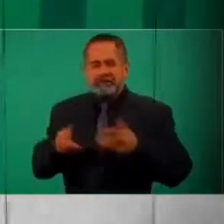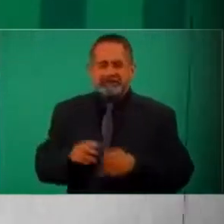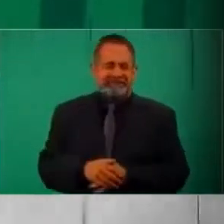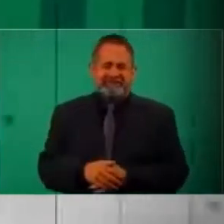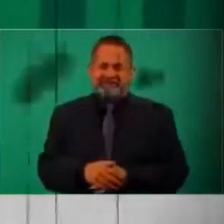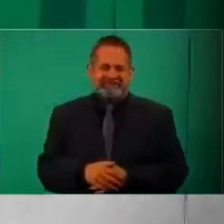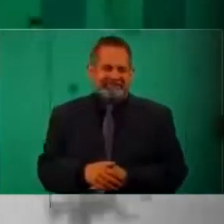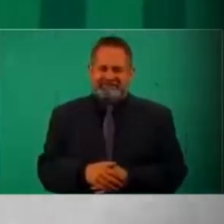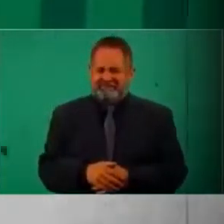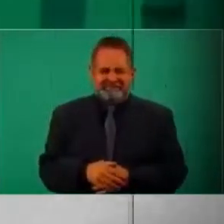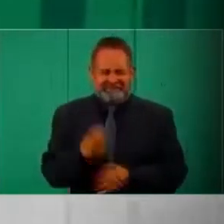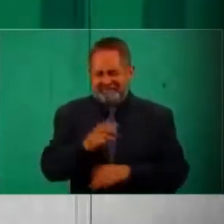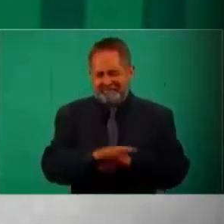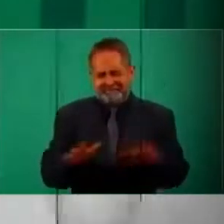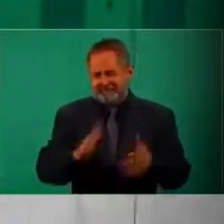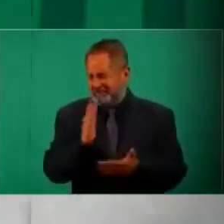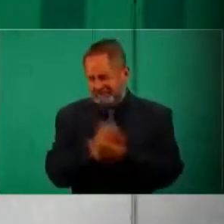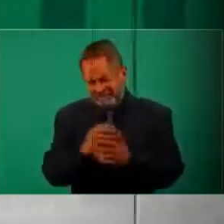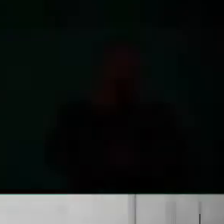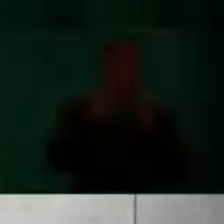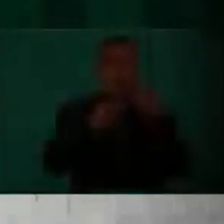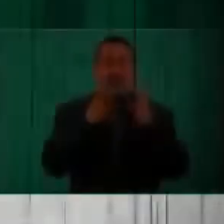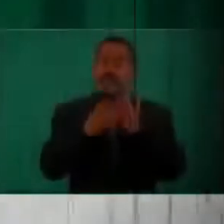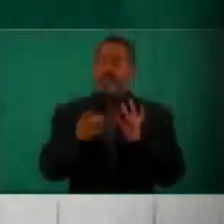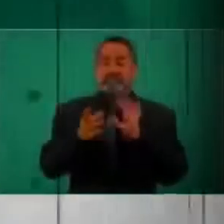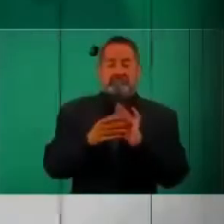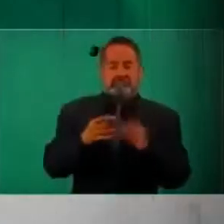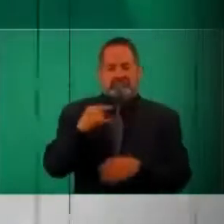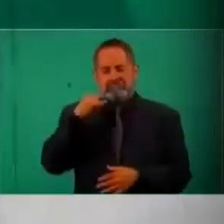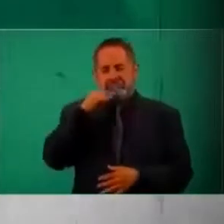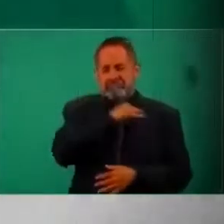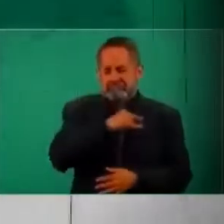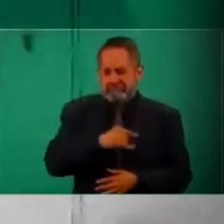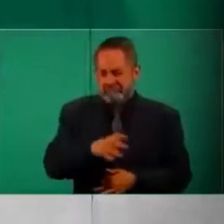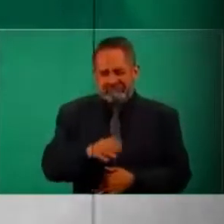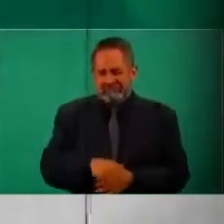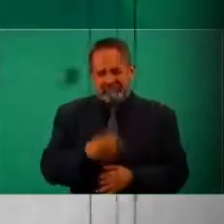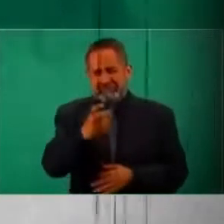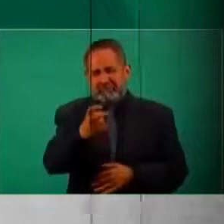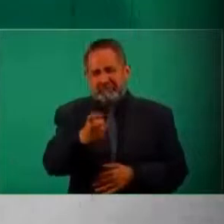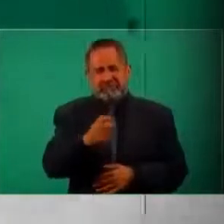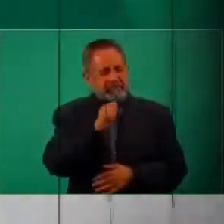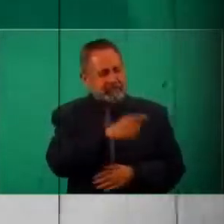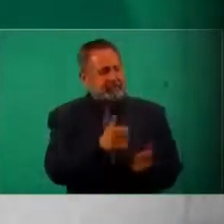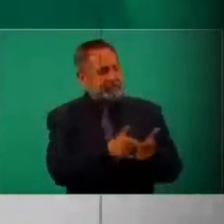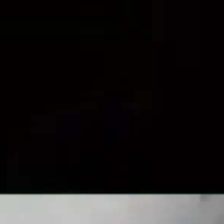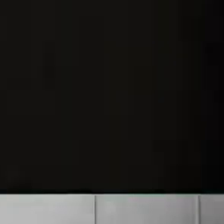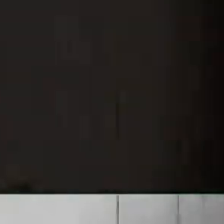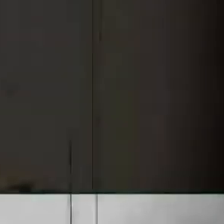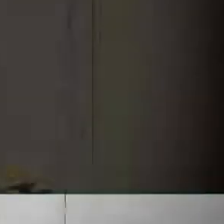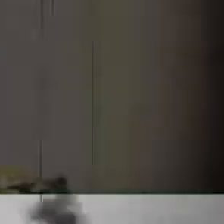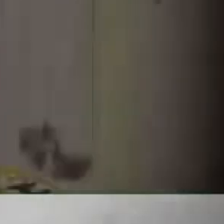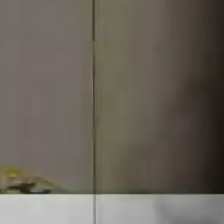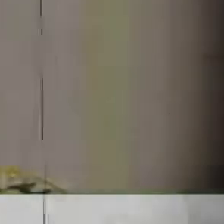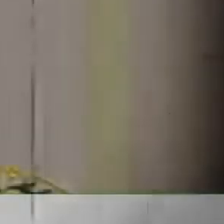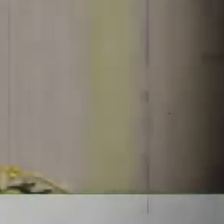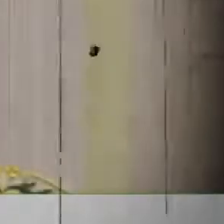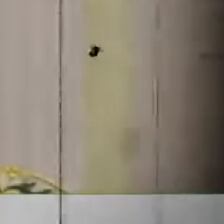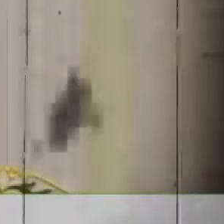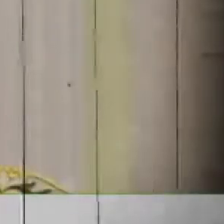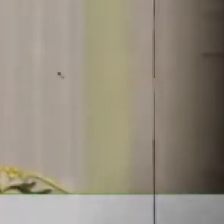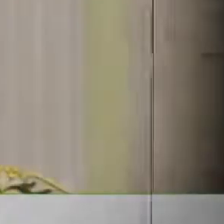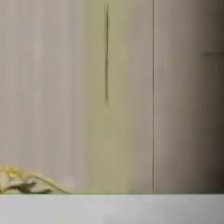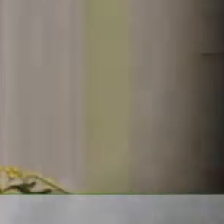Eso ya también, al carajo, hipócrita. Eso tiene que ver con el conservadurismo. Pues incluso,